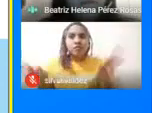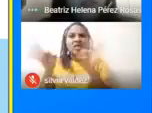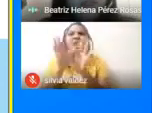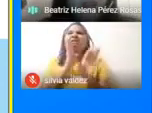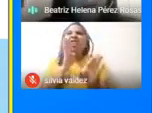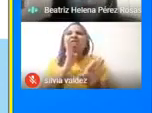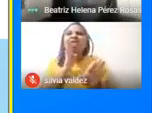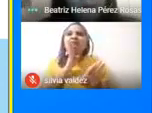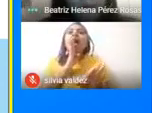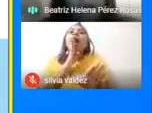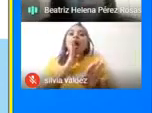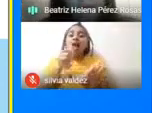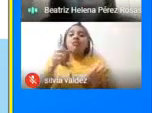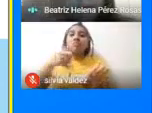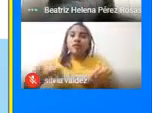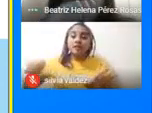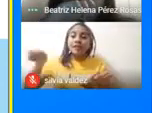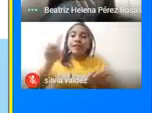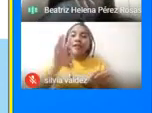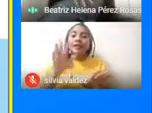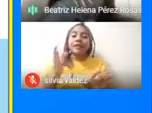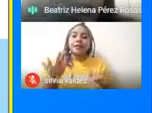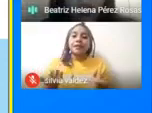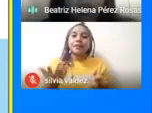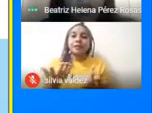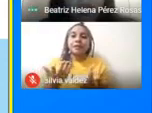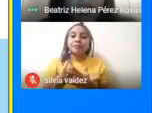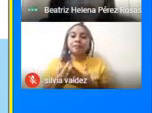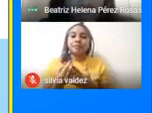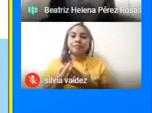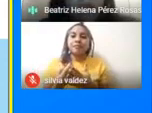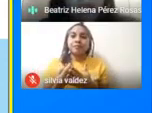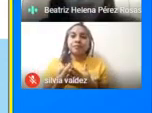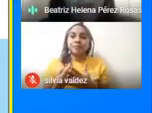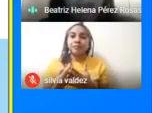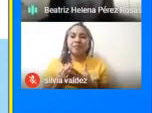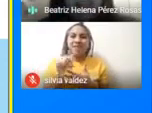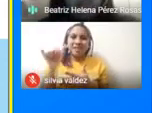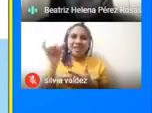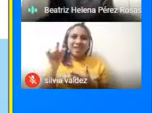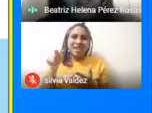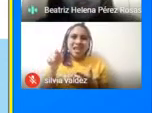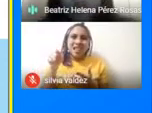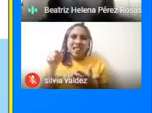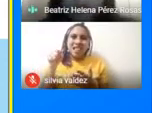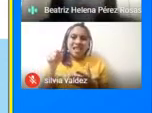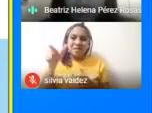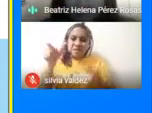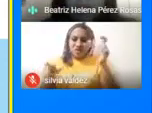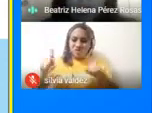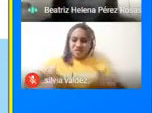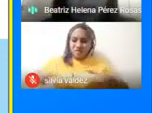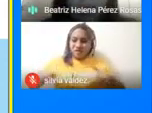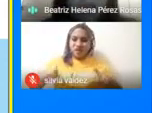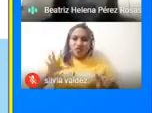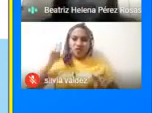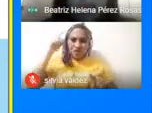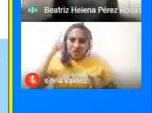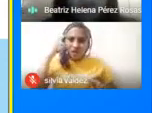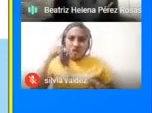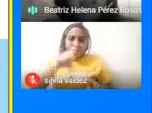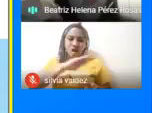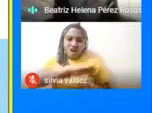parte de la pues como de las administraciones públicas o